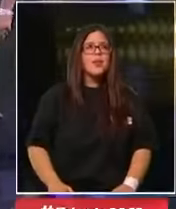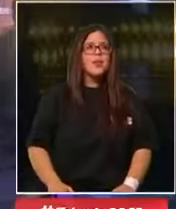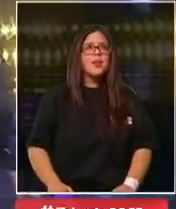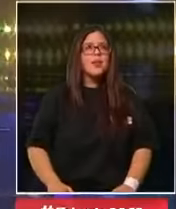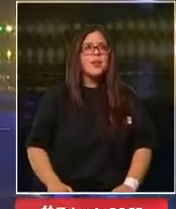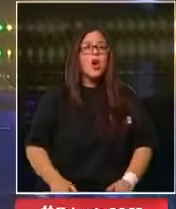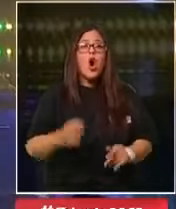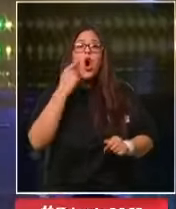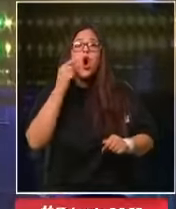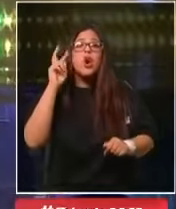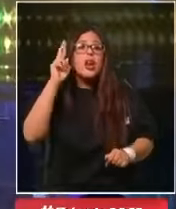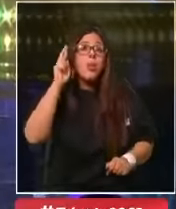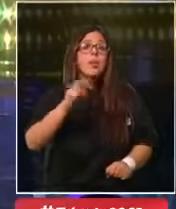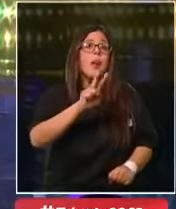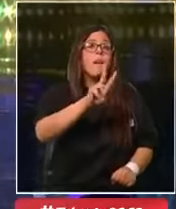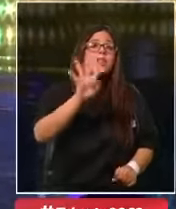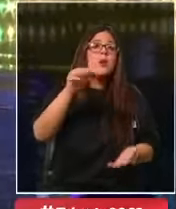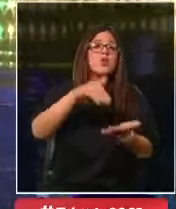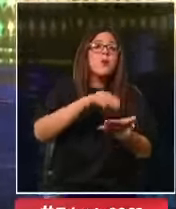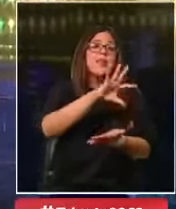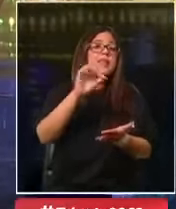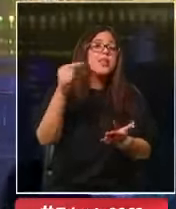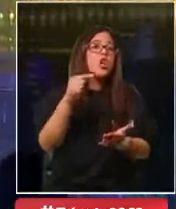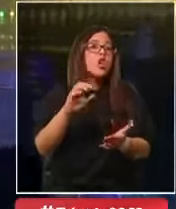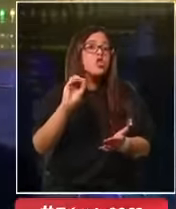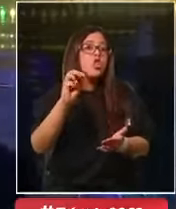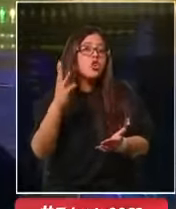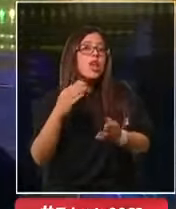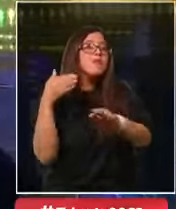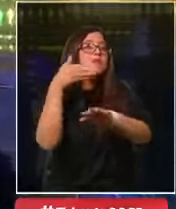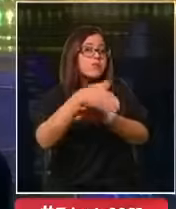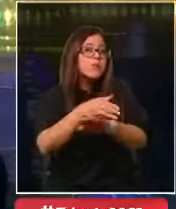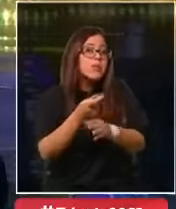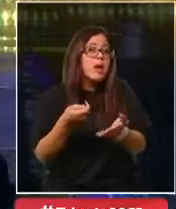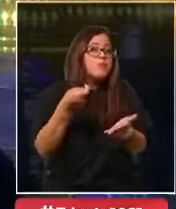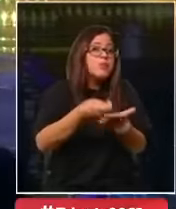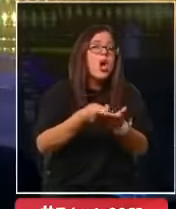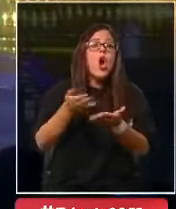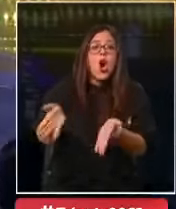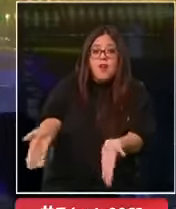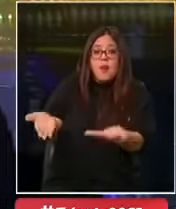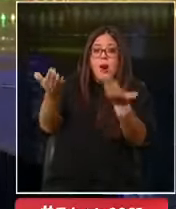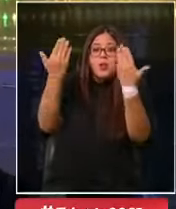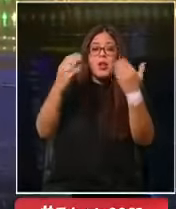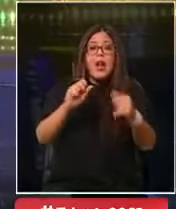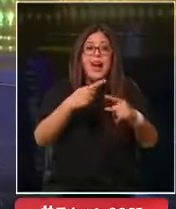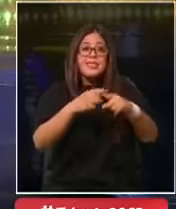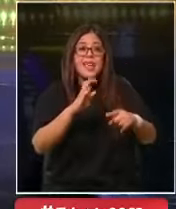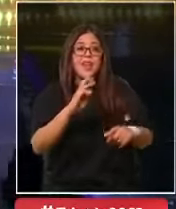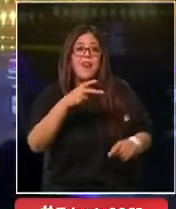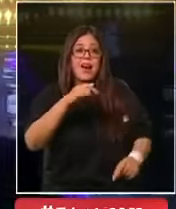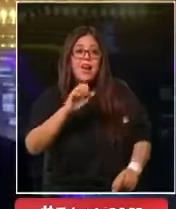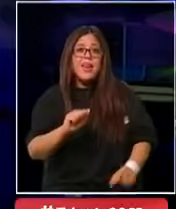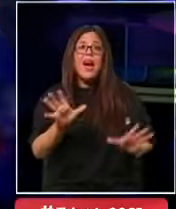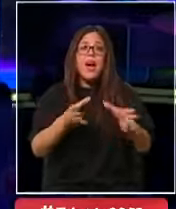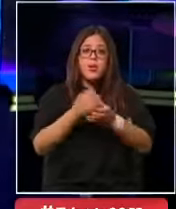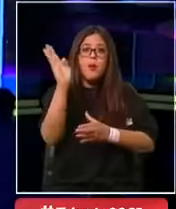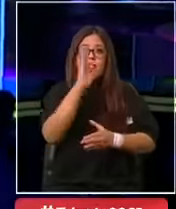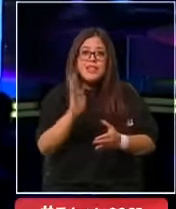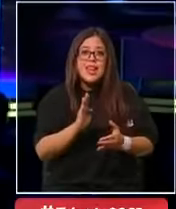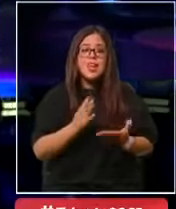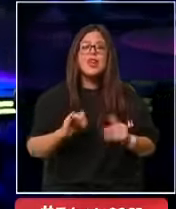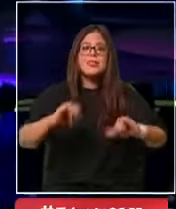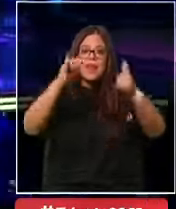depositar 24.500-03. A seguir. Yeah. Sigamos celebrando nuestros 20 años. ¡Ay, ay,